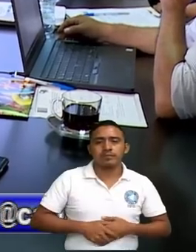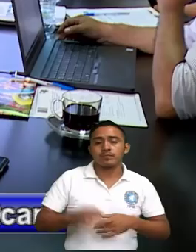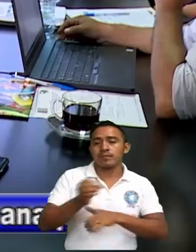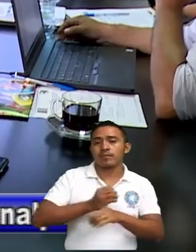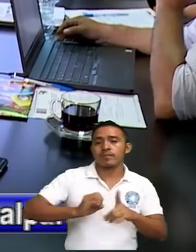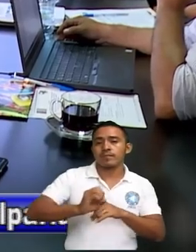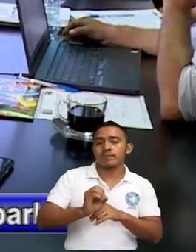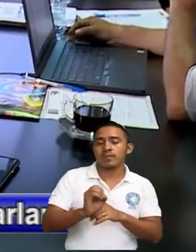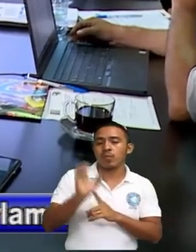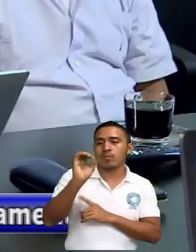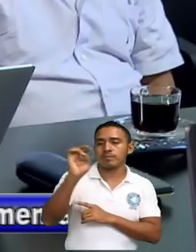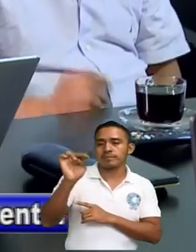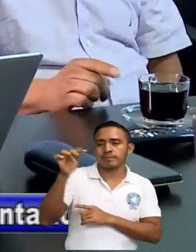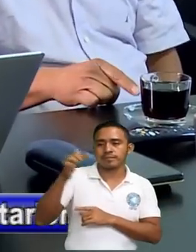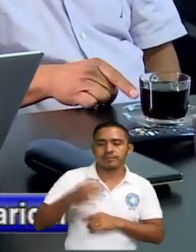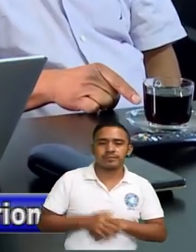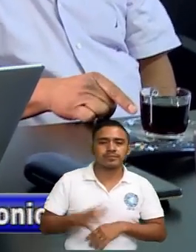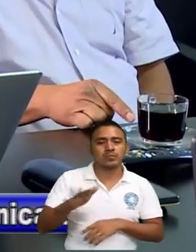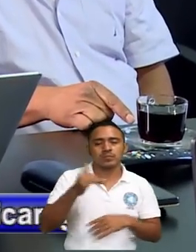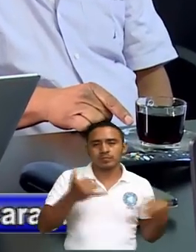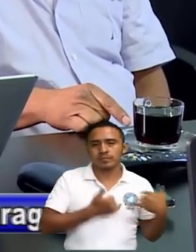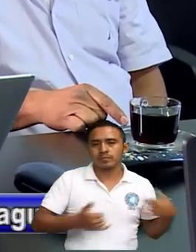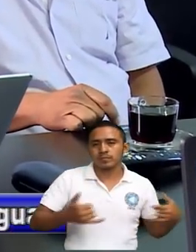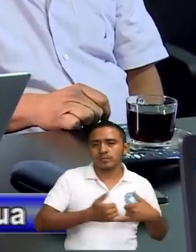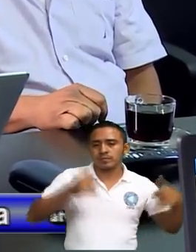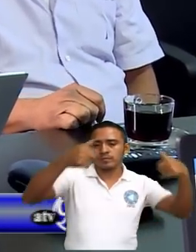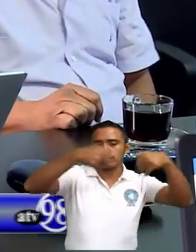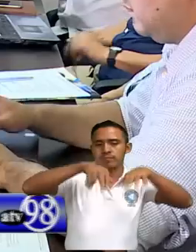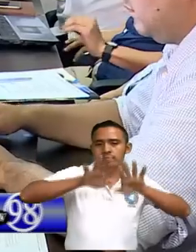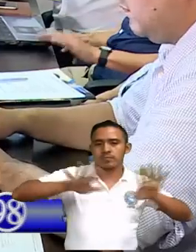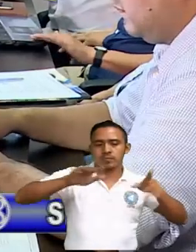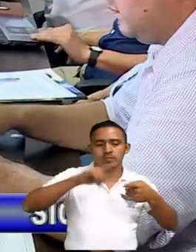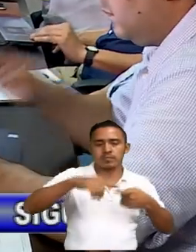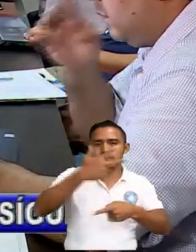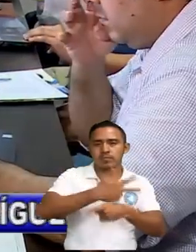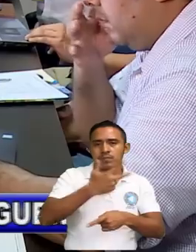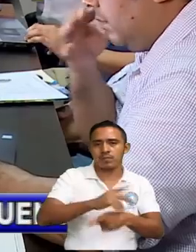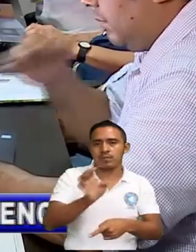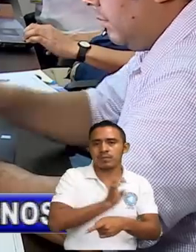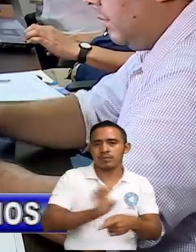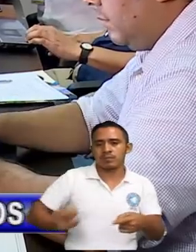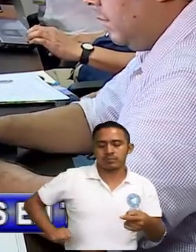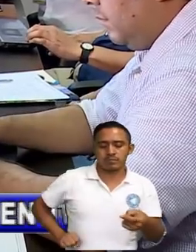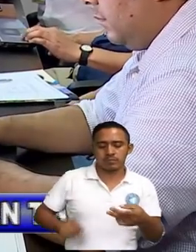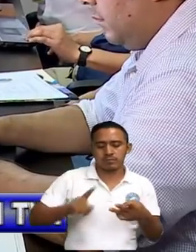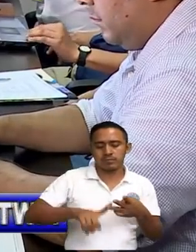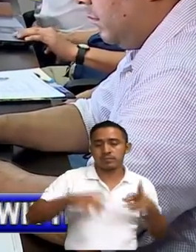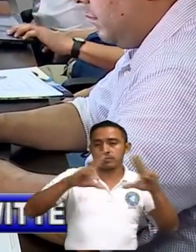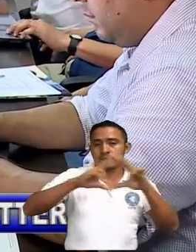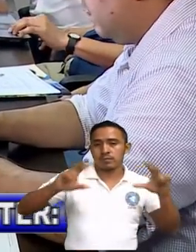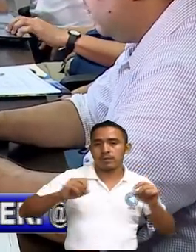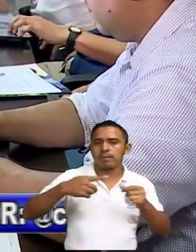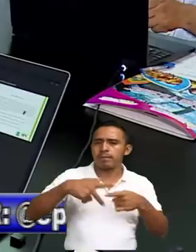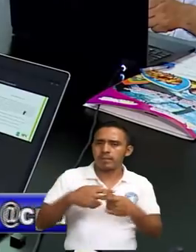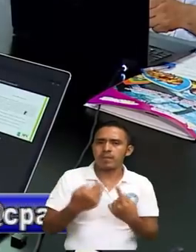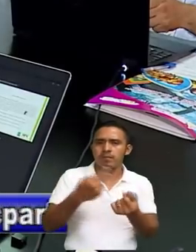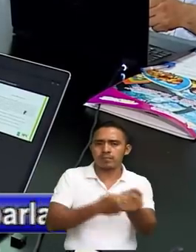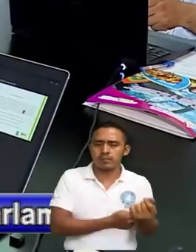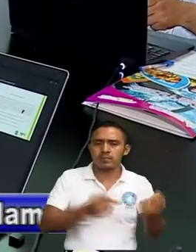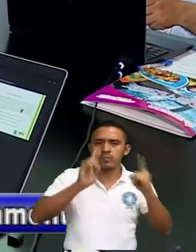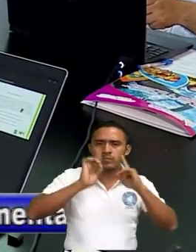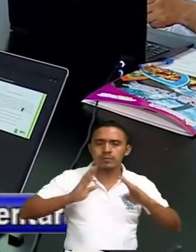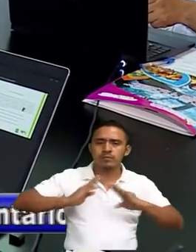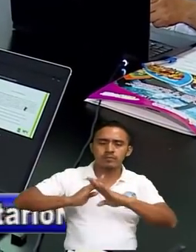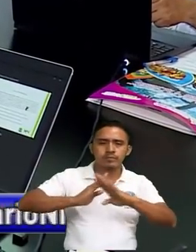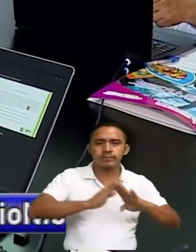Organismos no gubernamentales e instituciones del medio ambiente de Guatemala, El Salvador y Nicaragua iniciaron un proyecto destinado a conservar